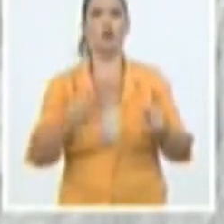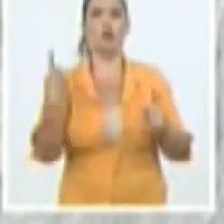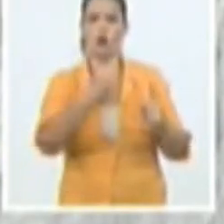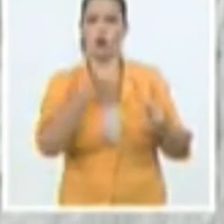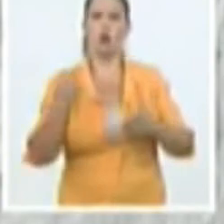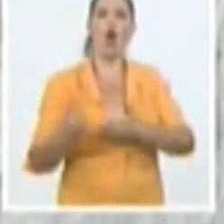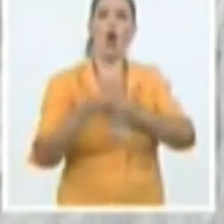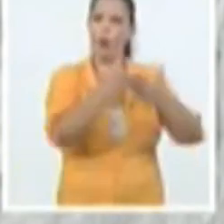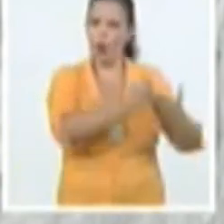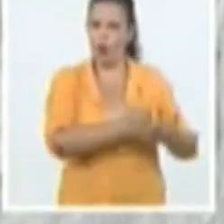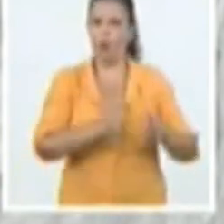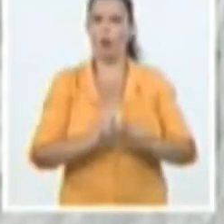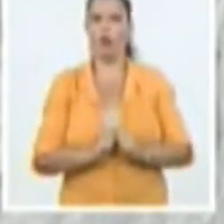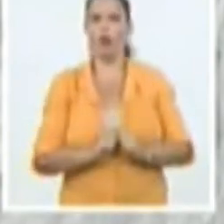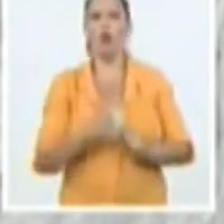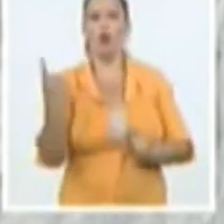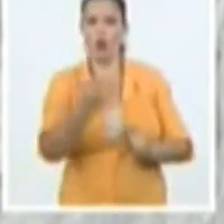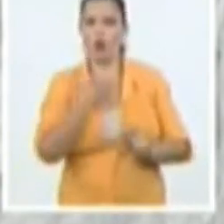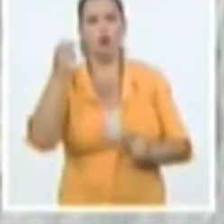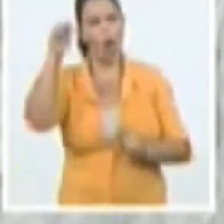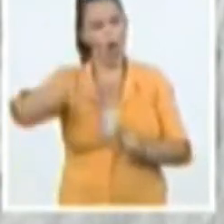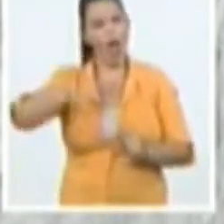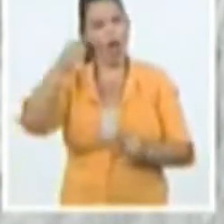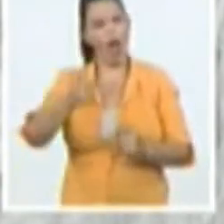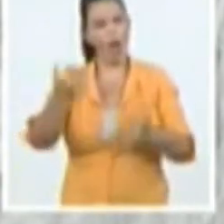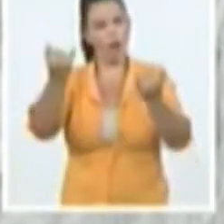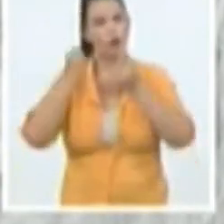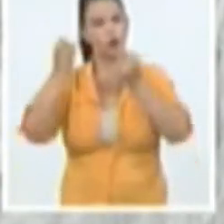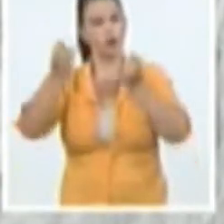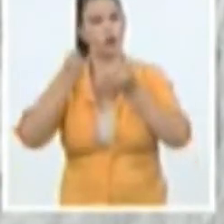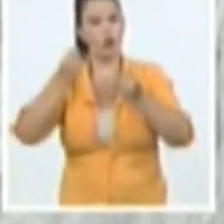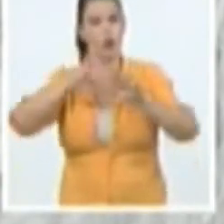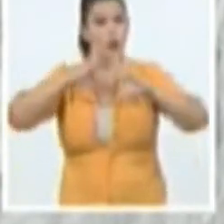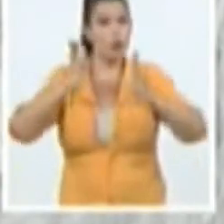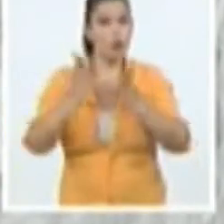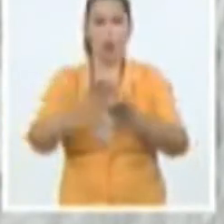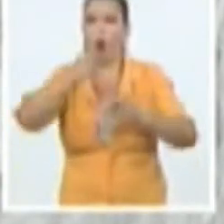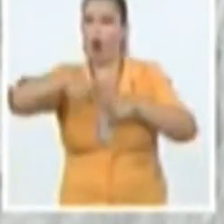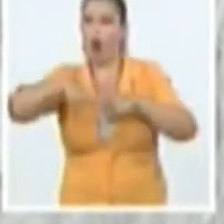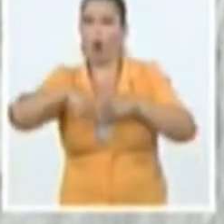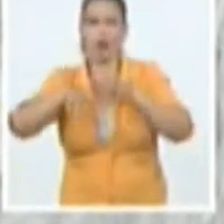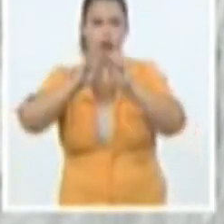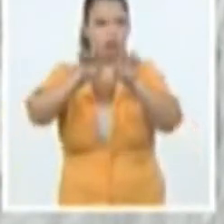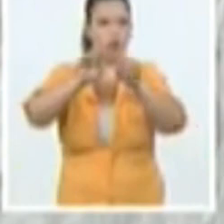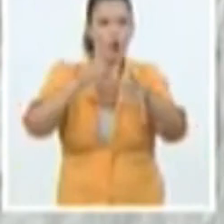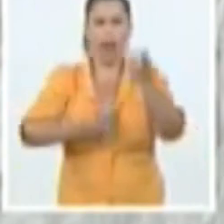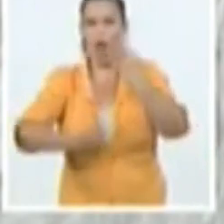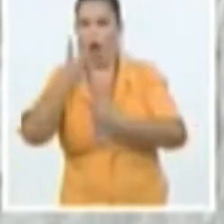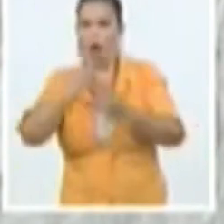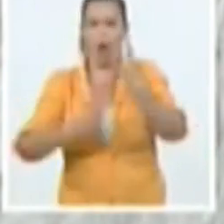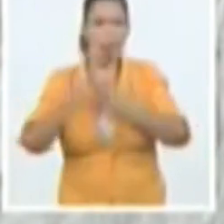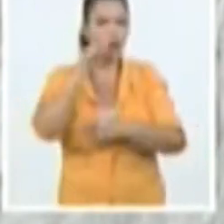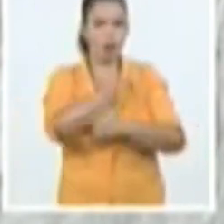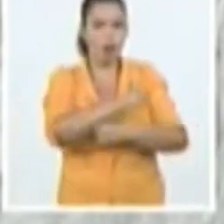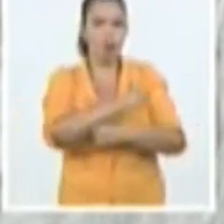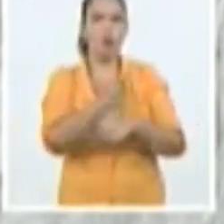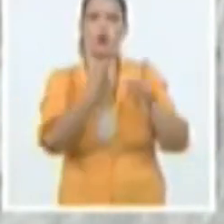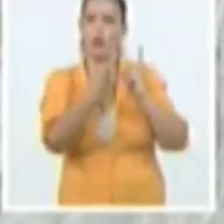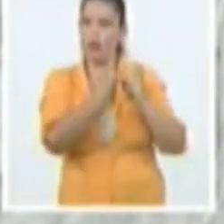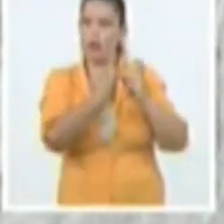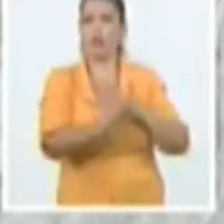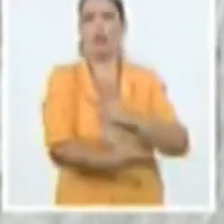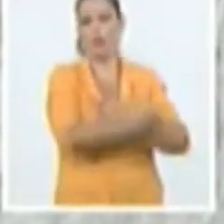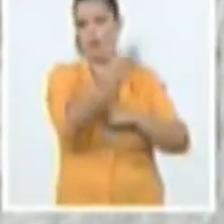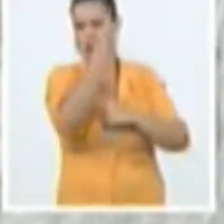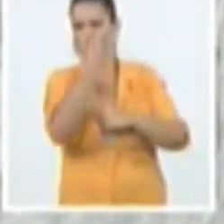bastante acceso aquí a los medios, entonces cualquier difusión que tú quieras, enseguida lo lanzas por acá, nosotros lo